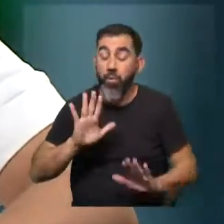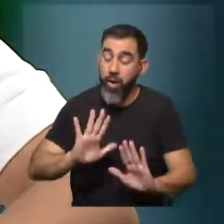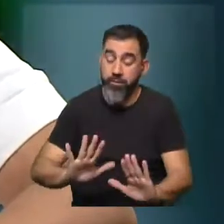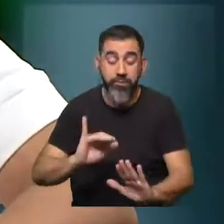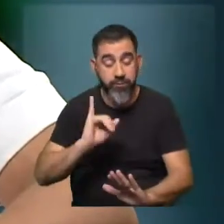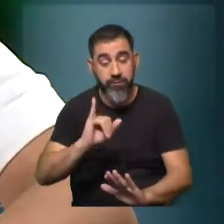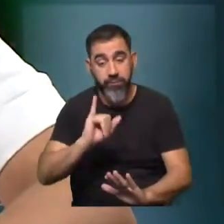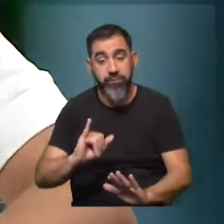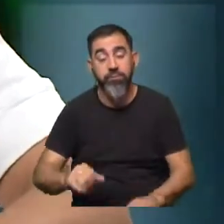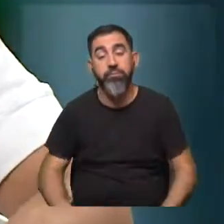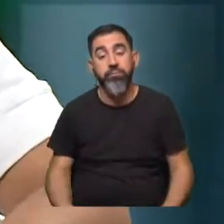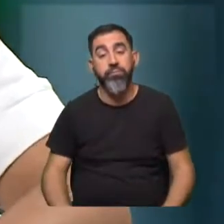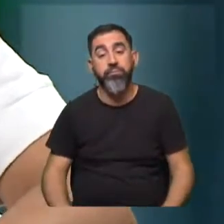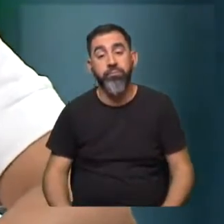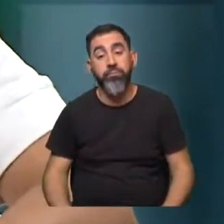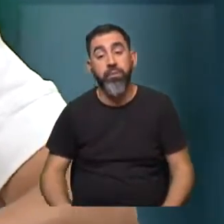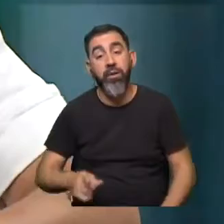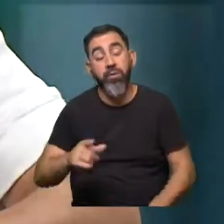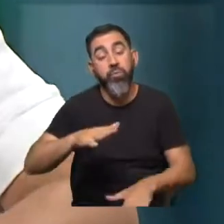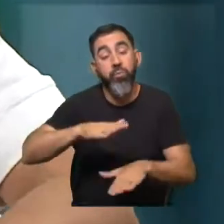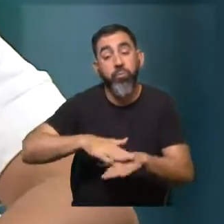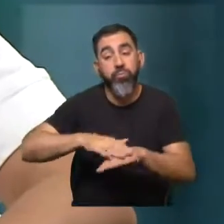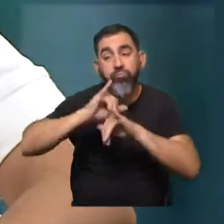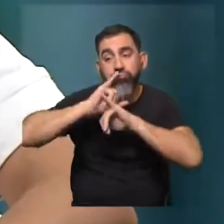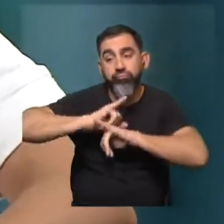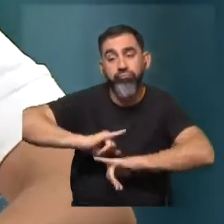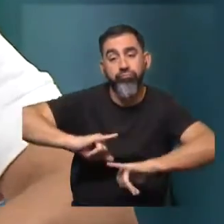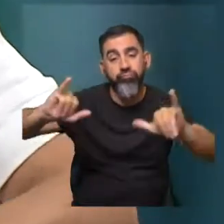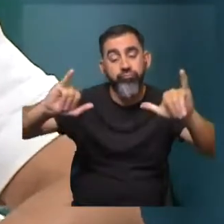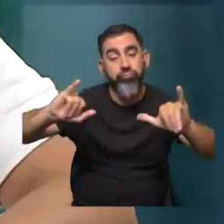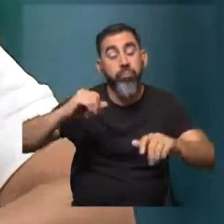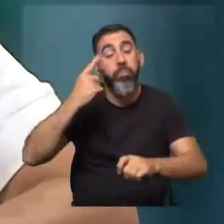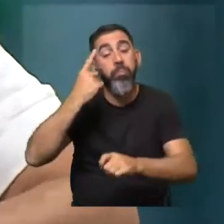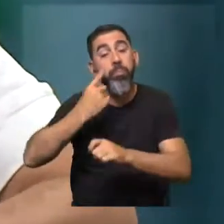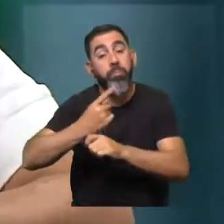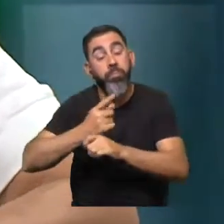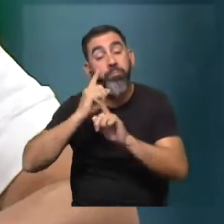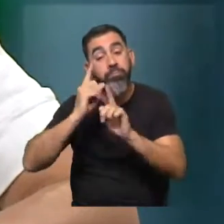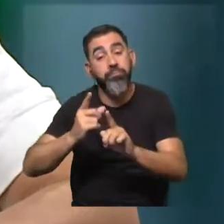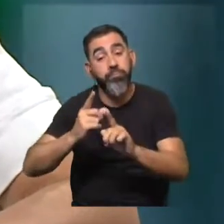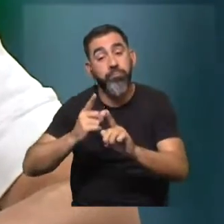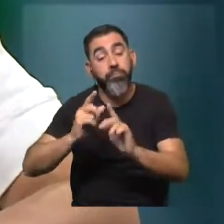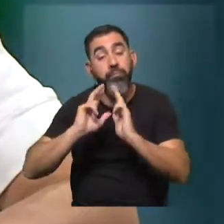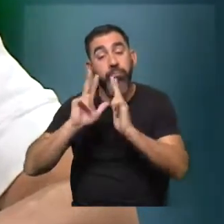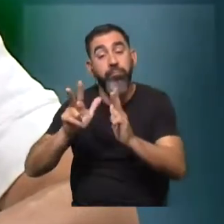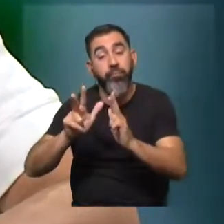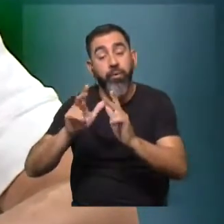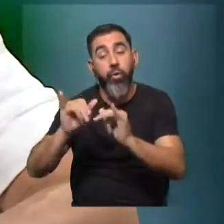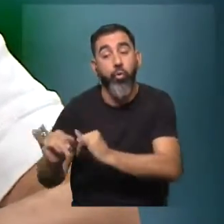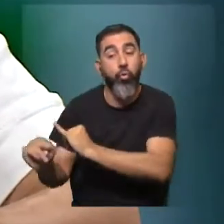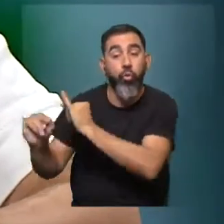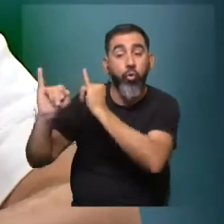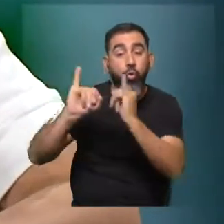tal cual, sí. Tal cual. Y creo que este tipo de instancias de dar a conocer, ¿no? Y decir, bueno, primera, y también cuando dijimos, bueno, hay que hacer una jornada